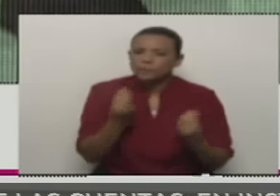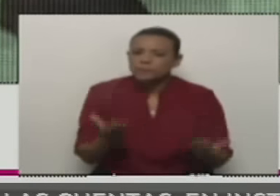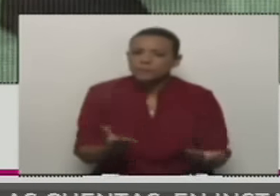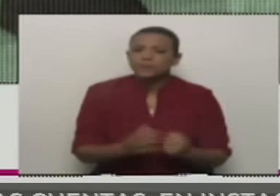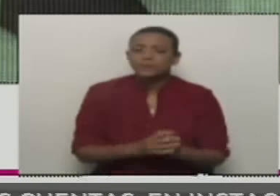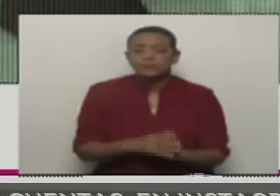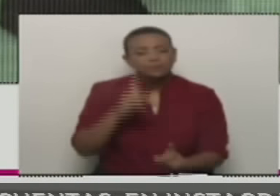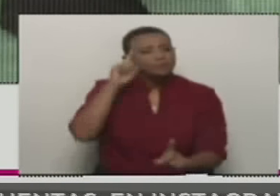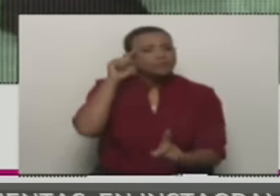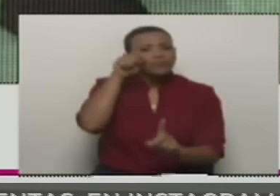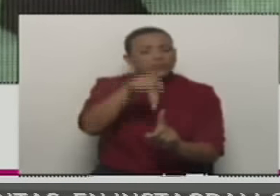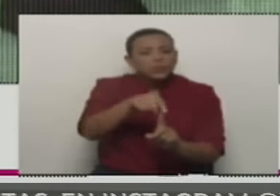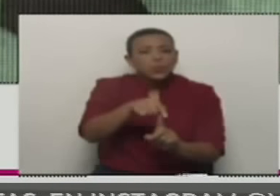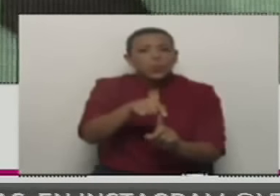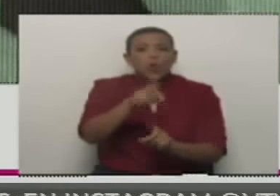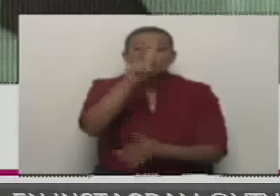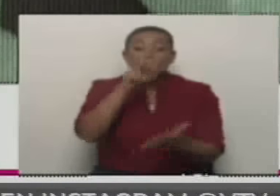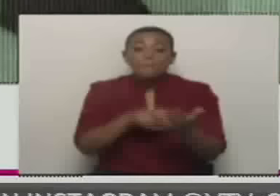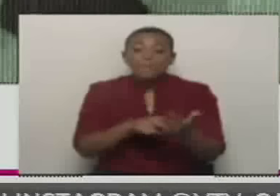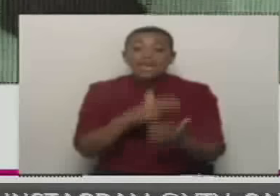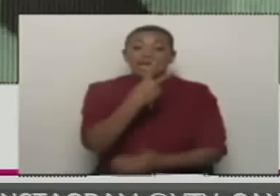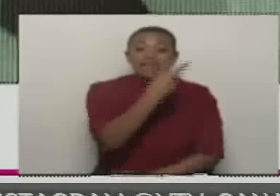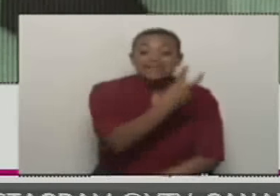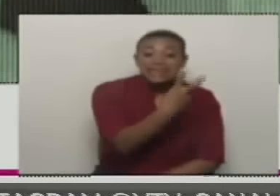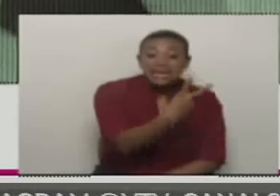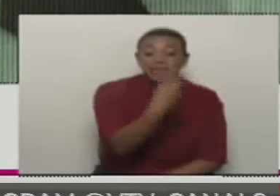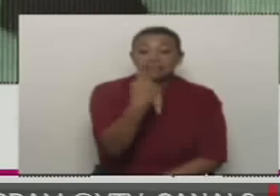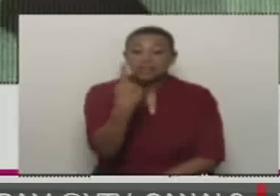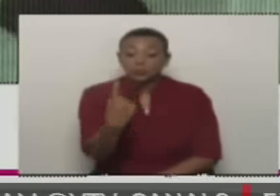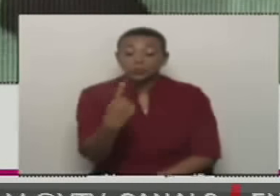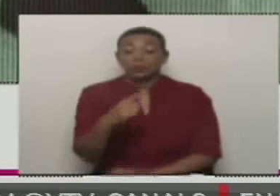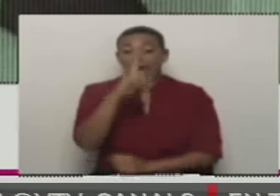rumbo al 2031,